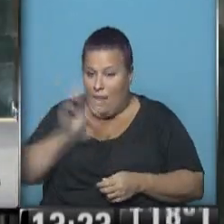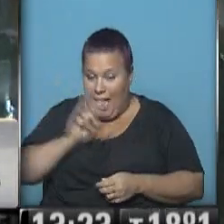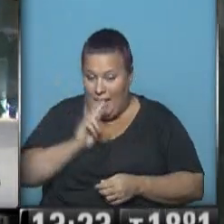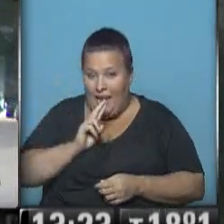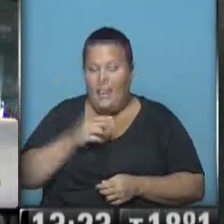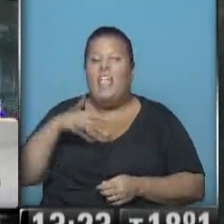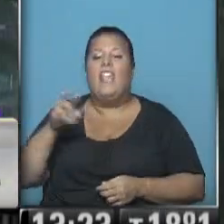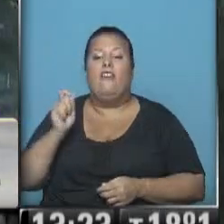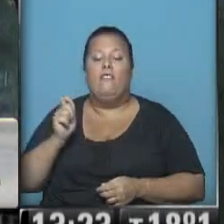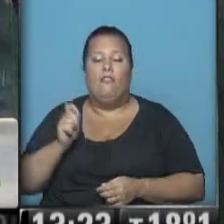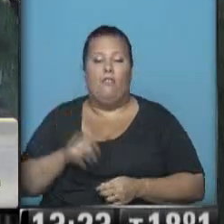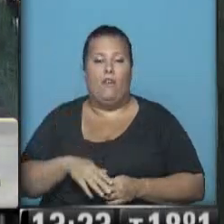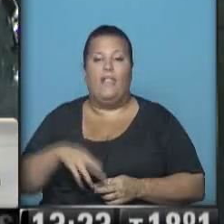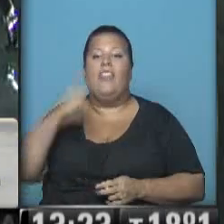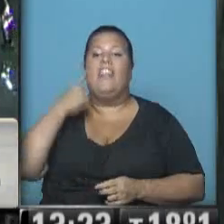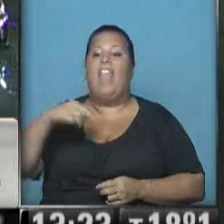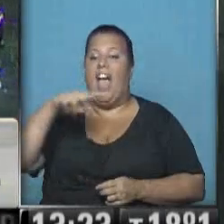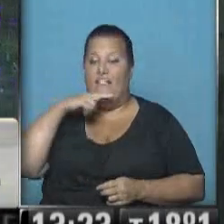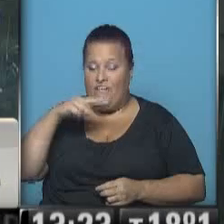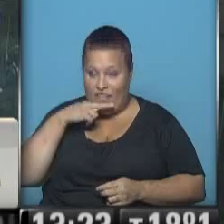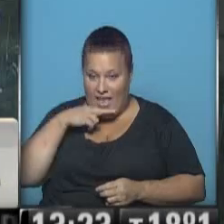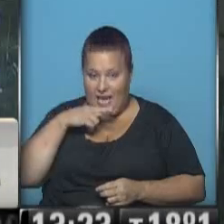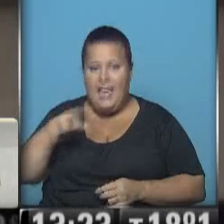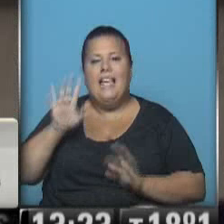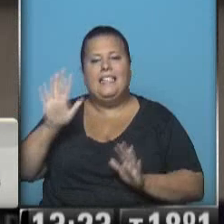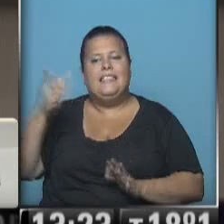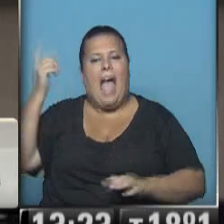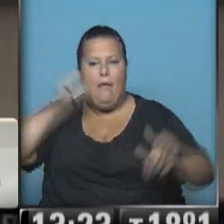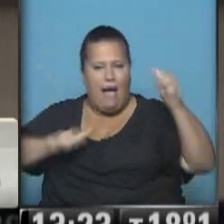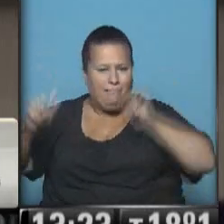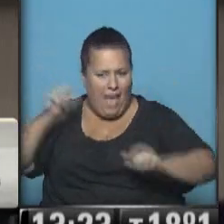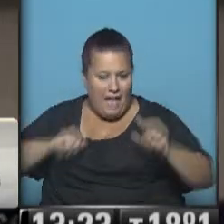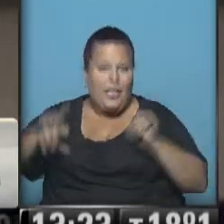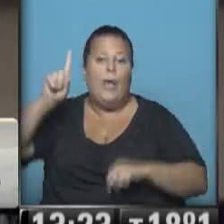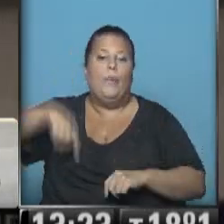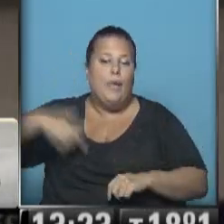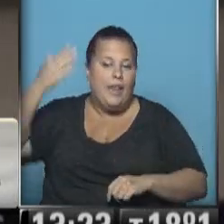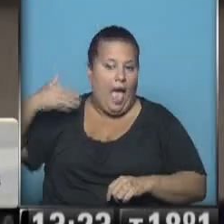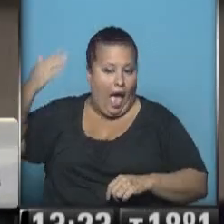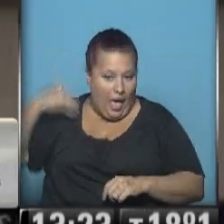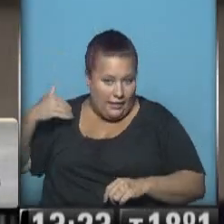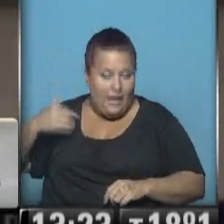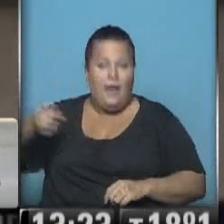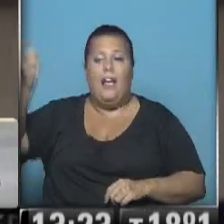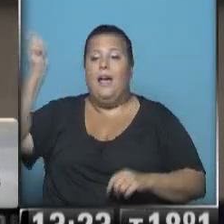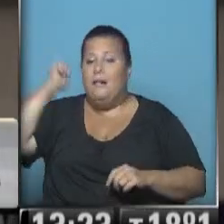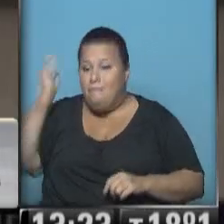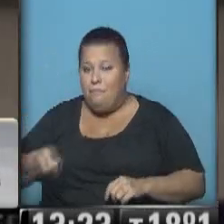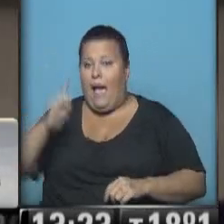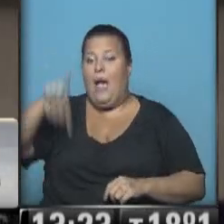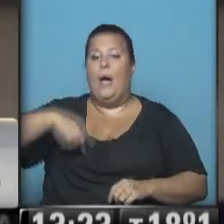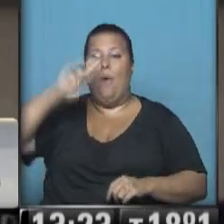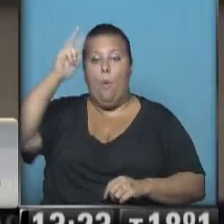la nena Se lo dan el viernes si bien Ella tenía otros golpes que vienen de de días anteriores El golpe fatal que le